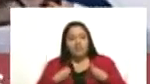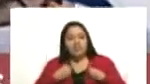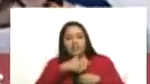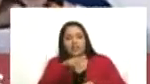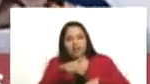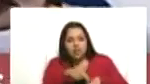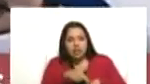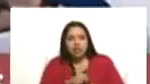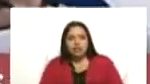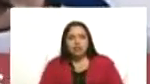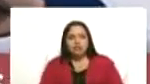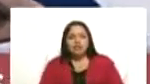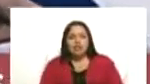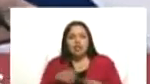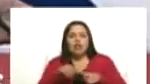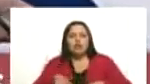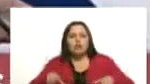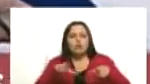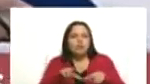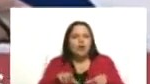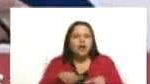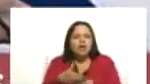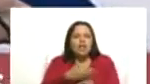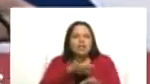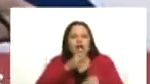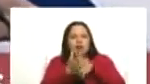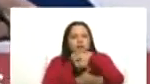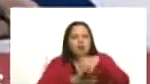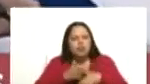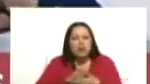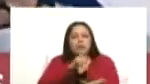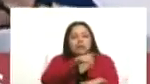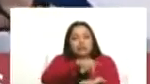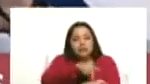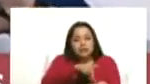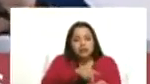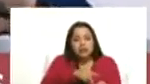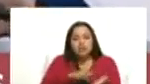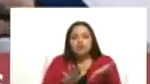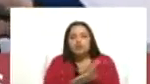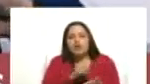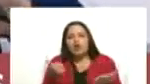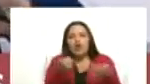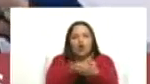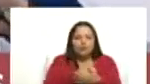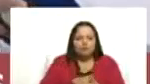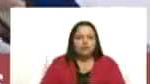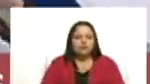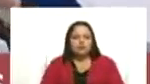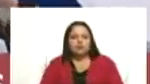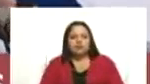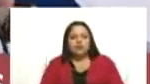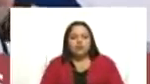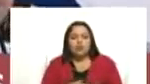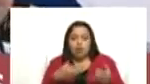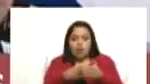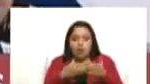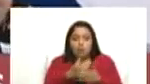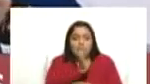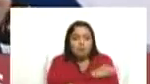ubicados en factores violentos que en el pasado tuvieron participación en acciones golpistas de extrema